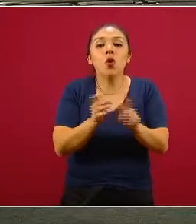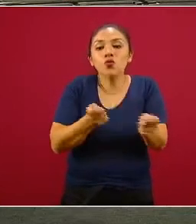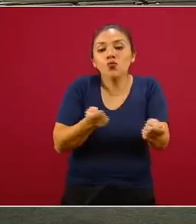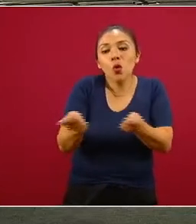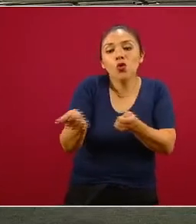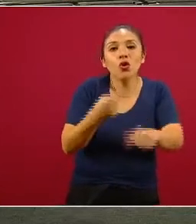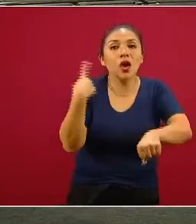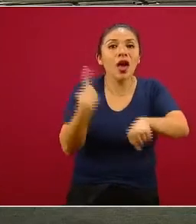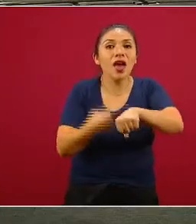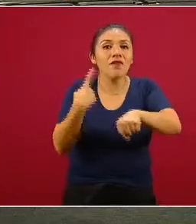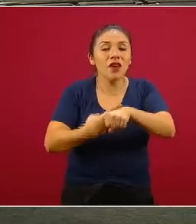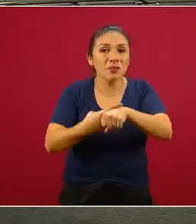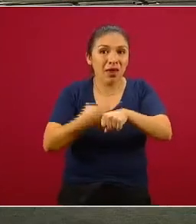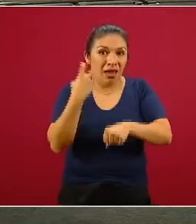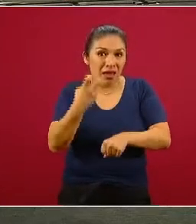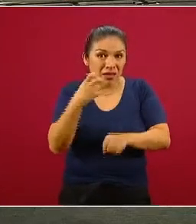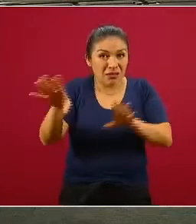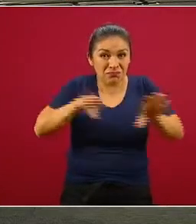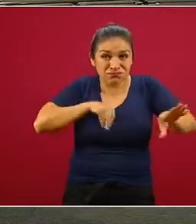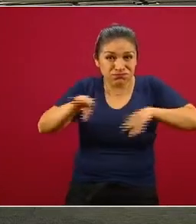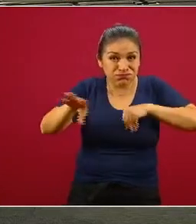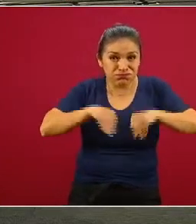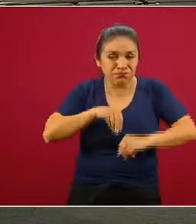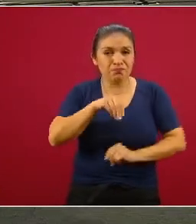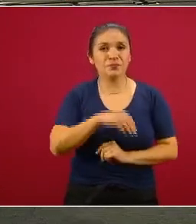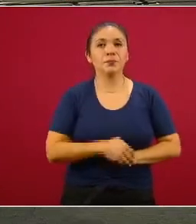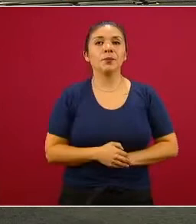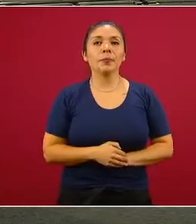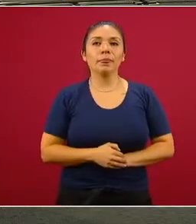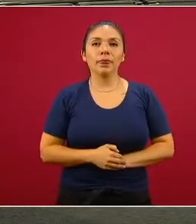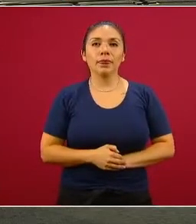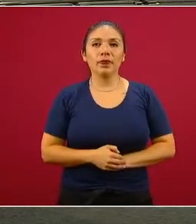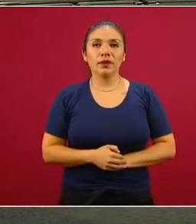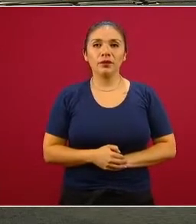enfermedad pandémica. No, esta no es, la siguiente.